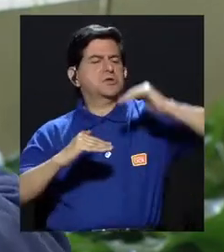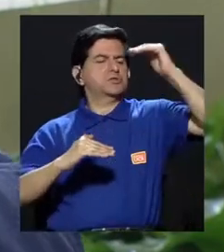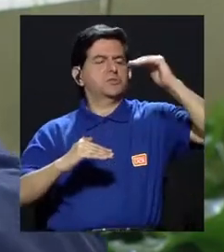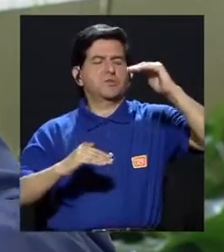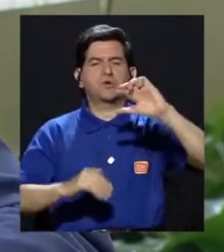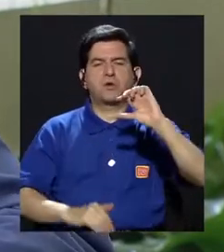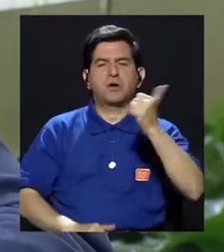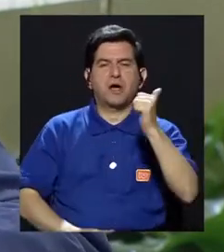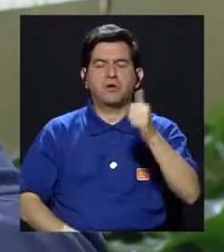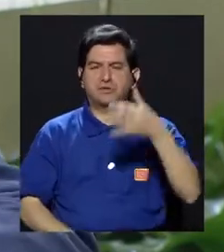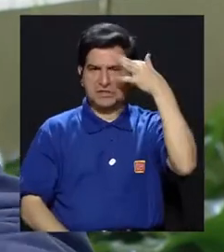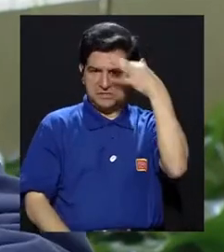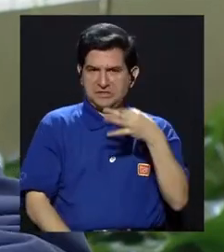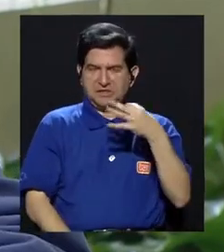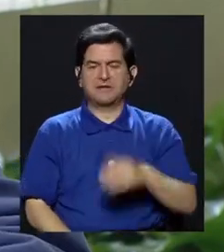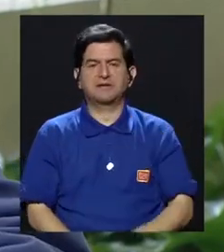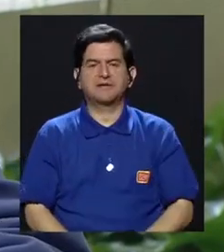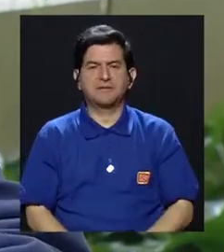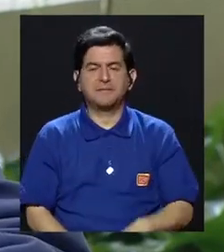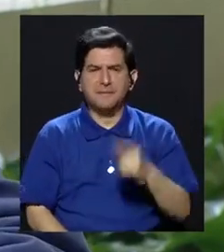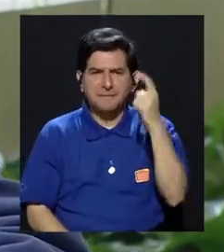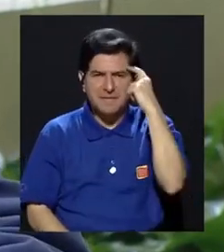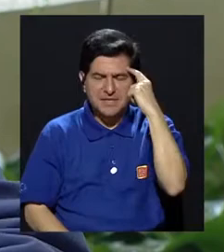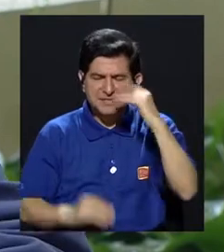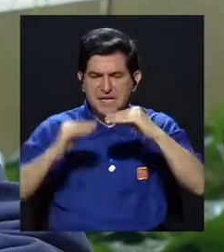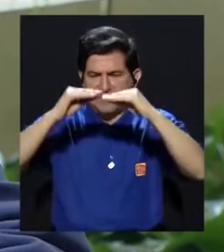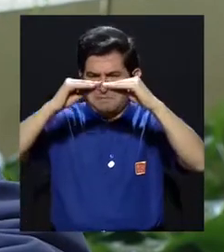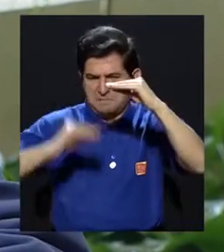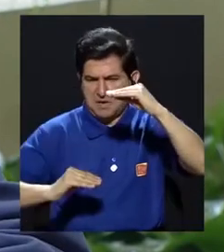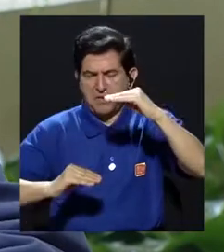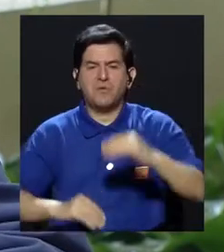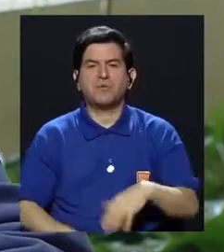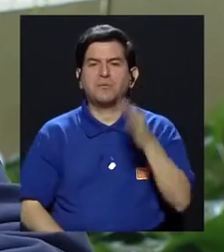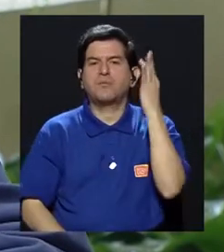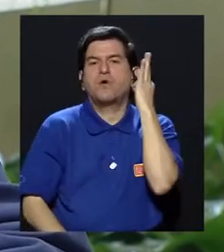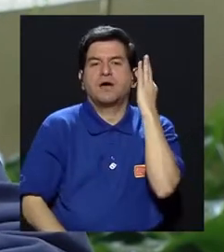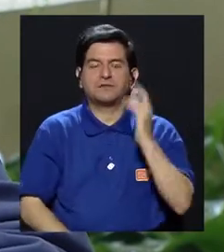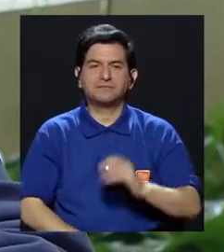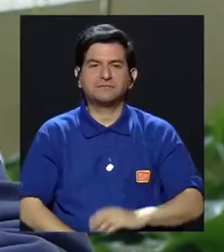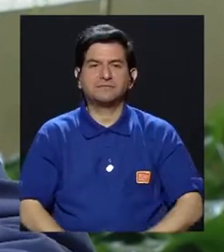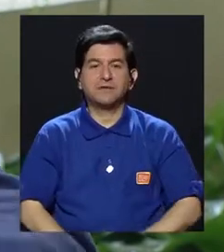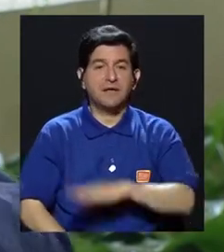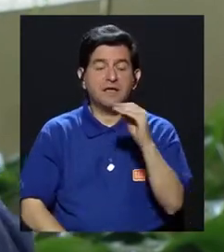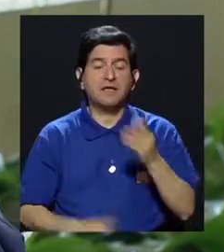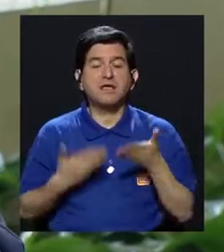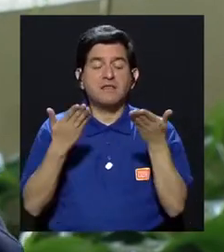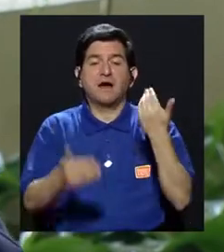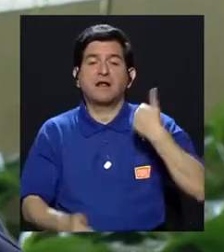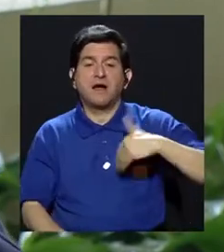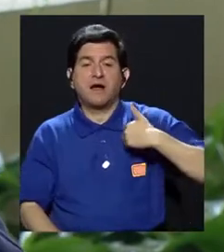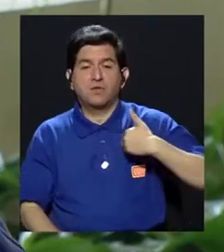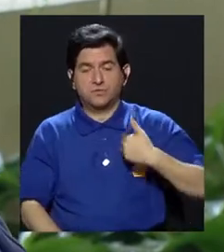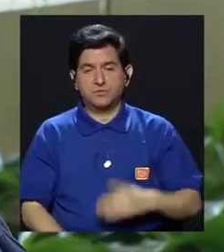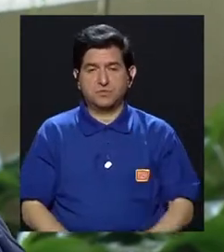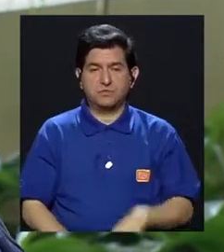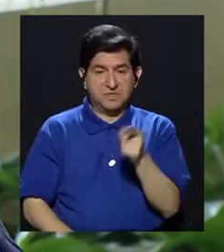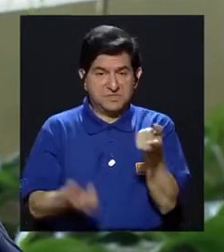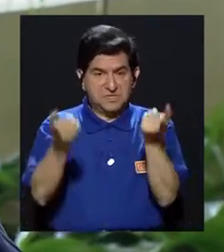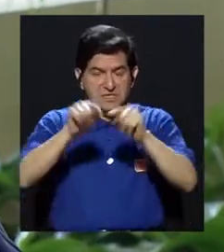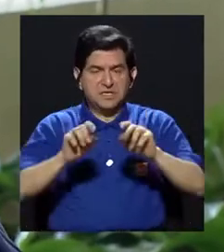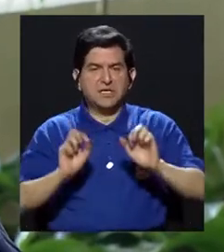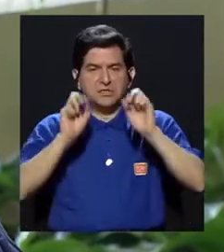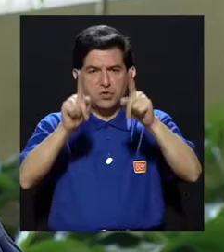superiores por encima de otras, considerar inferiores a las mujeres y otorgar a los hombres